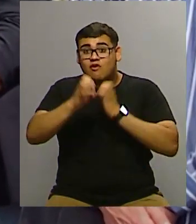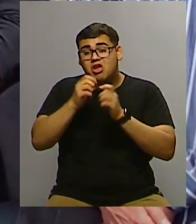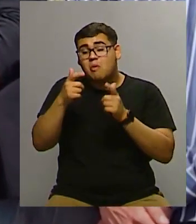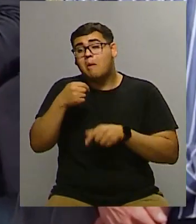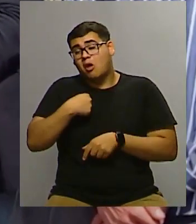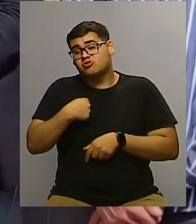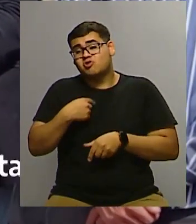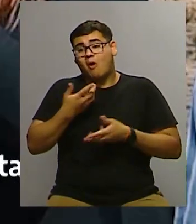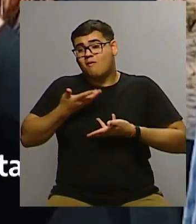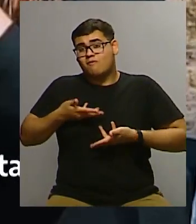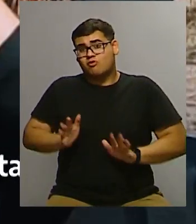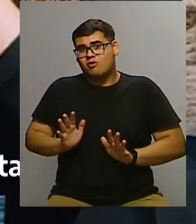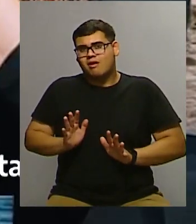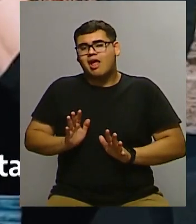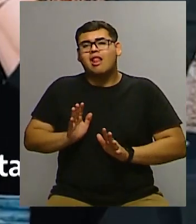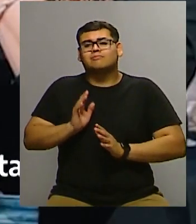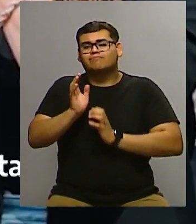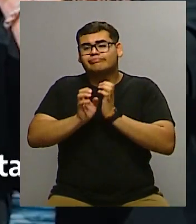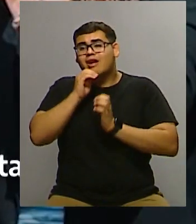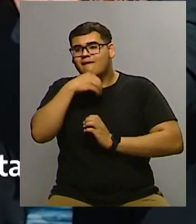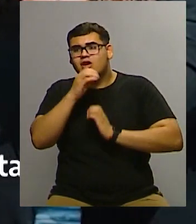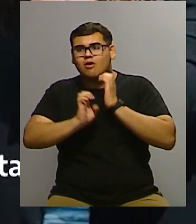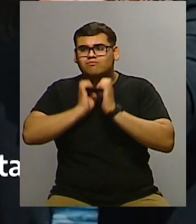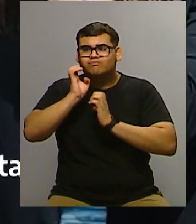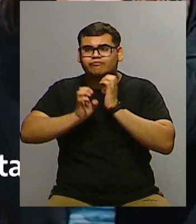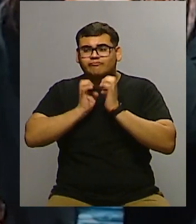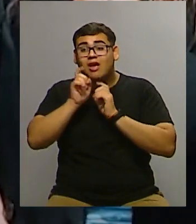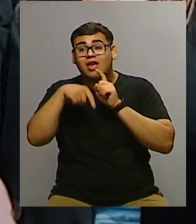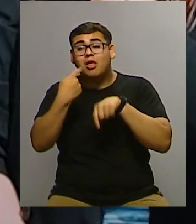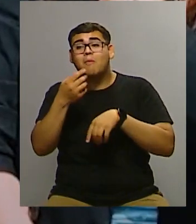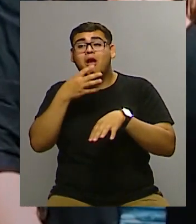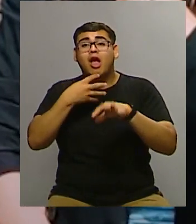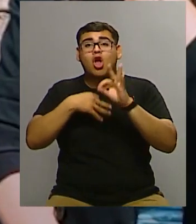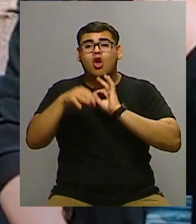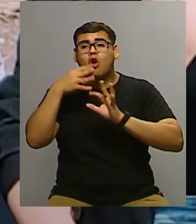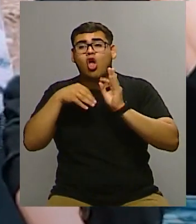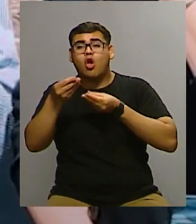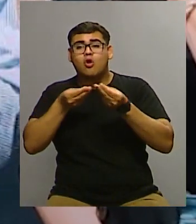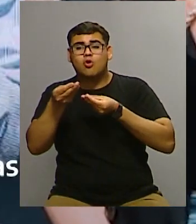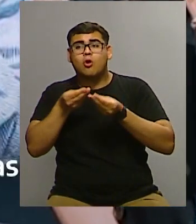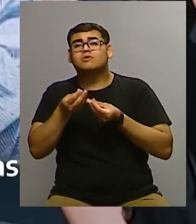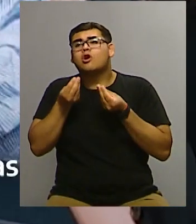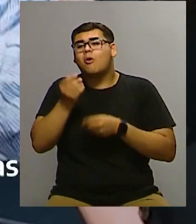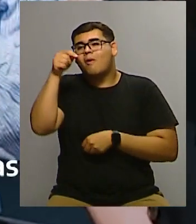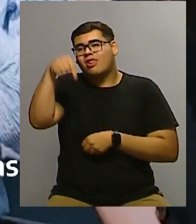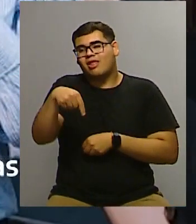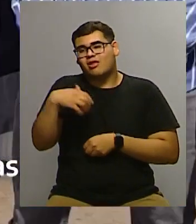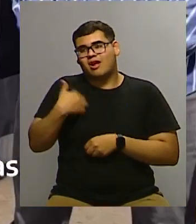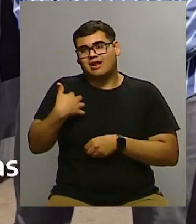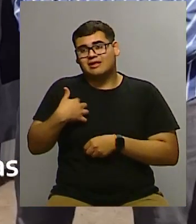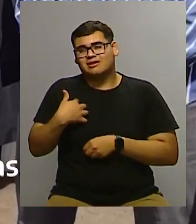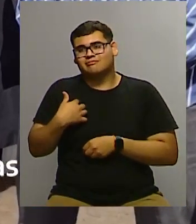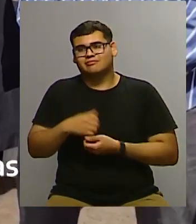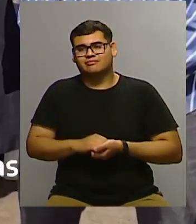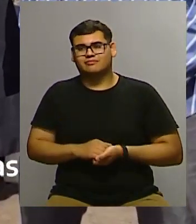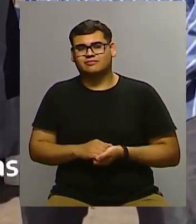vino y desarrolla la parte comercial en Argentina, porque siempre es más fácil empezar en el mercado doméstico. Claro. Por